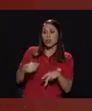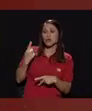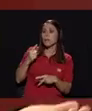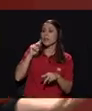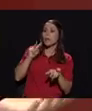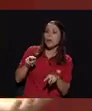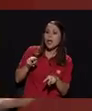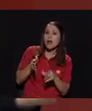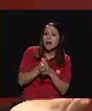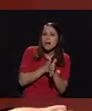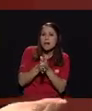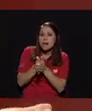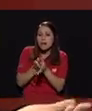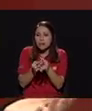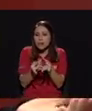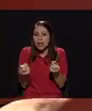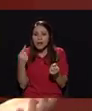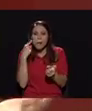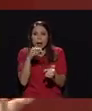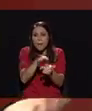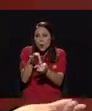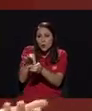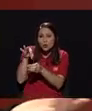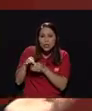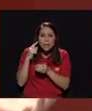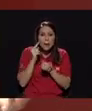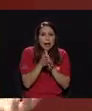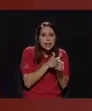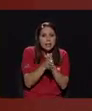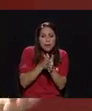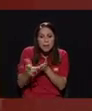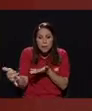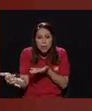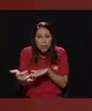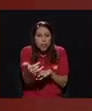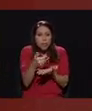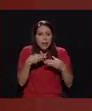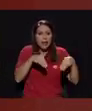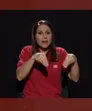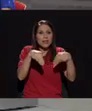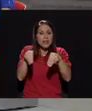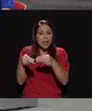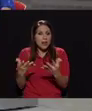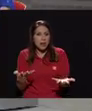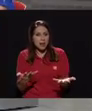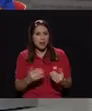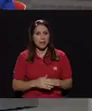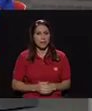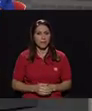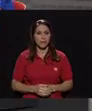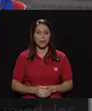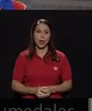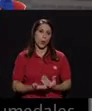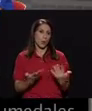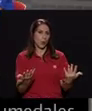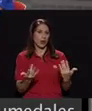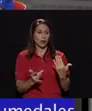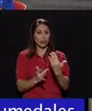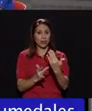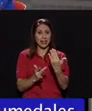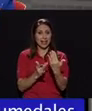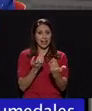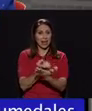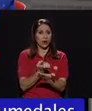para producir, para sacarle provecho y vender cosas, bueno, productos? Bueno, es